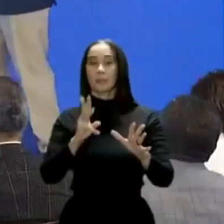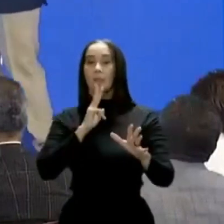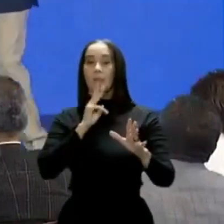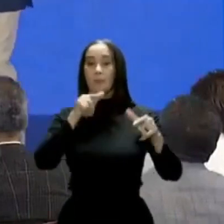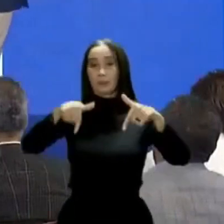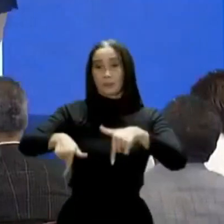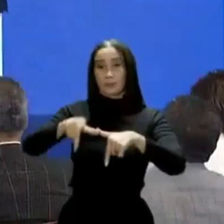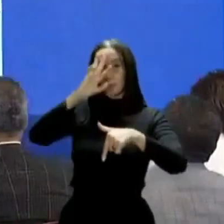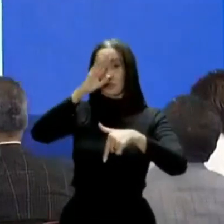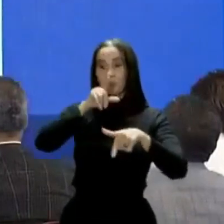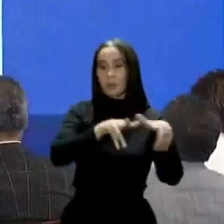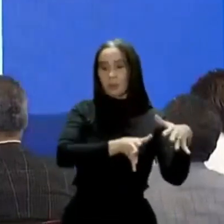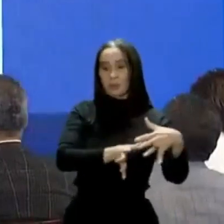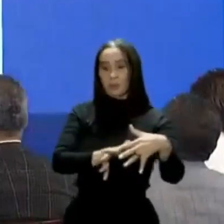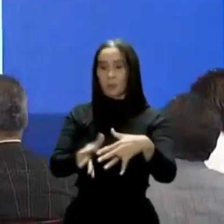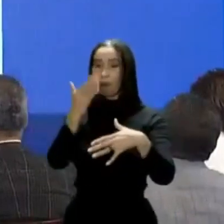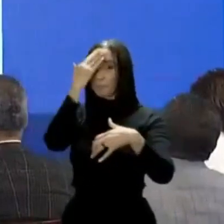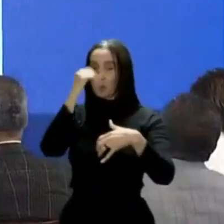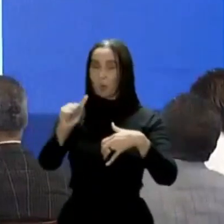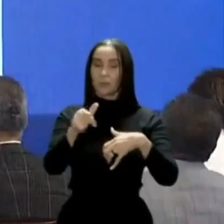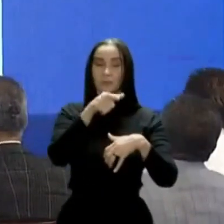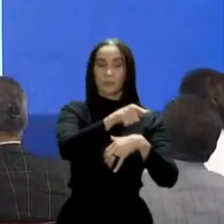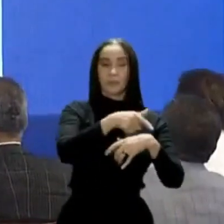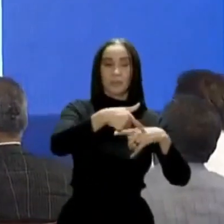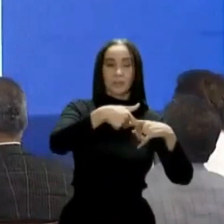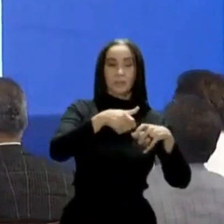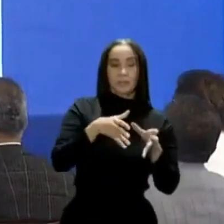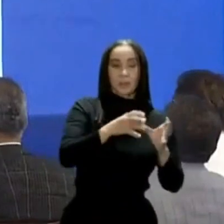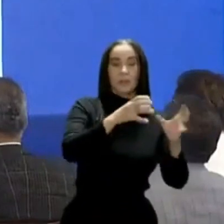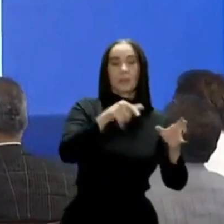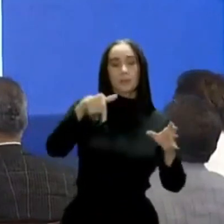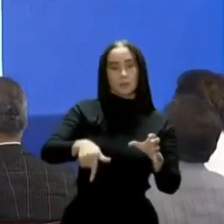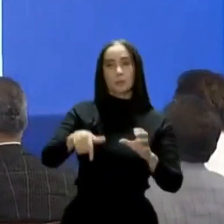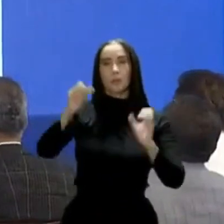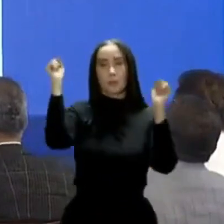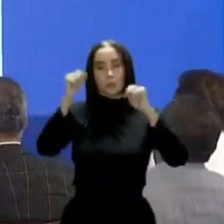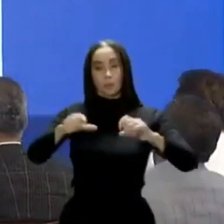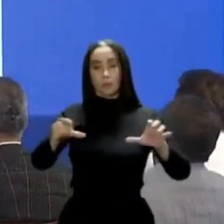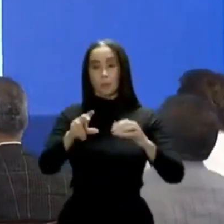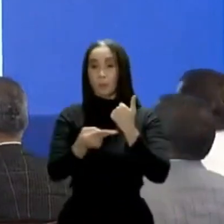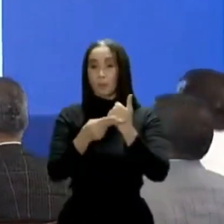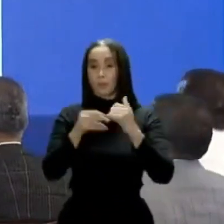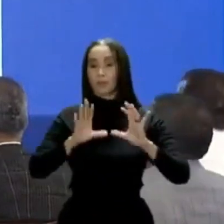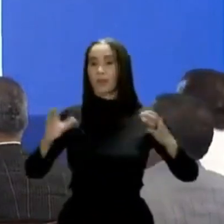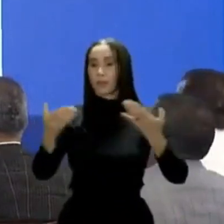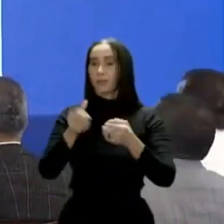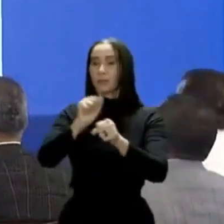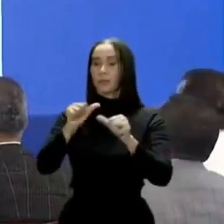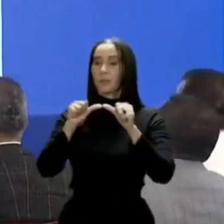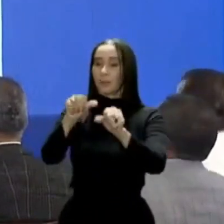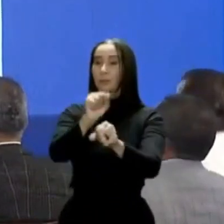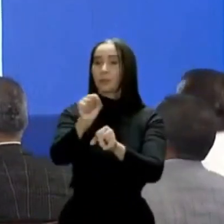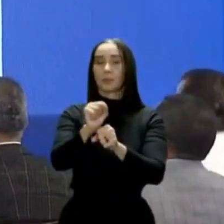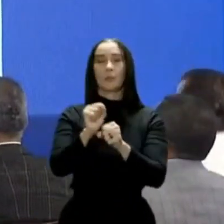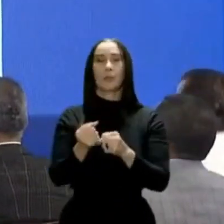agua aquí para que, en caso que se interrumpa en este caso, nosotros garantizar toda esta área productiva, que